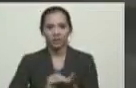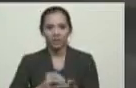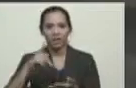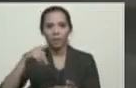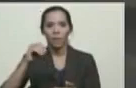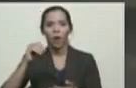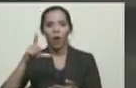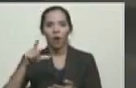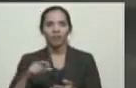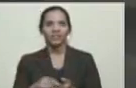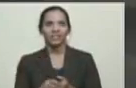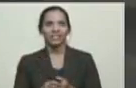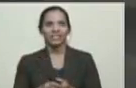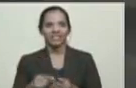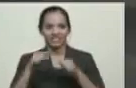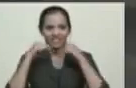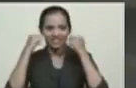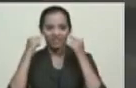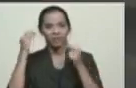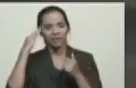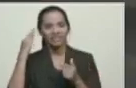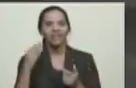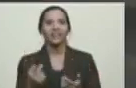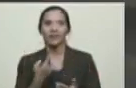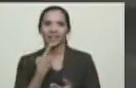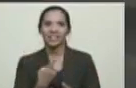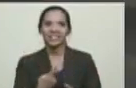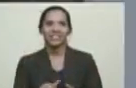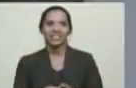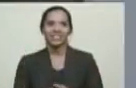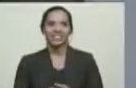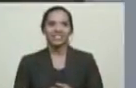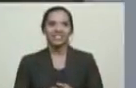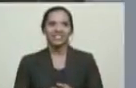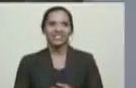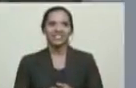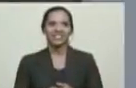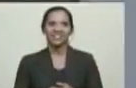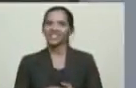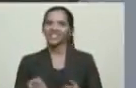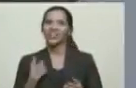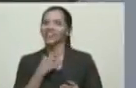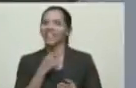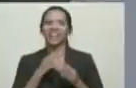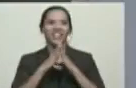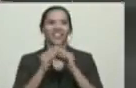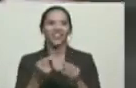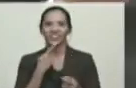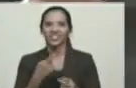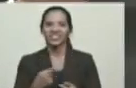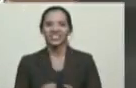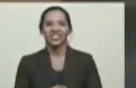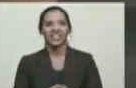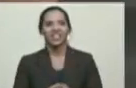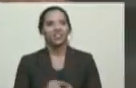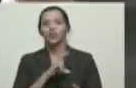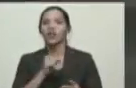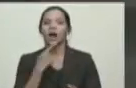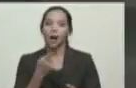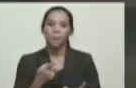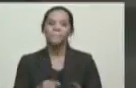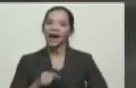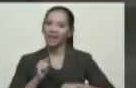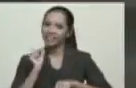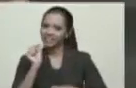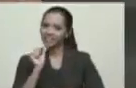Gilman, quien ya se está sonriendo porque sabe lo que me va a decir. Técnico tenía todo esto para decir. Bueno, no le vamos a dar más detalles.